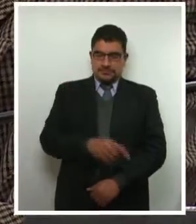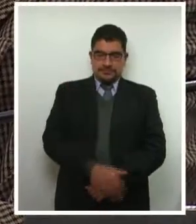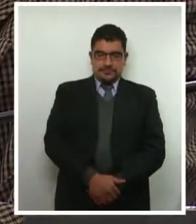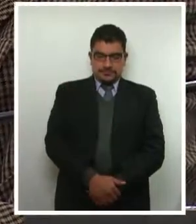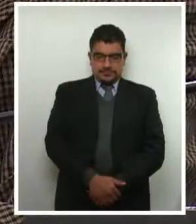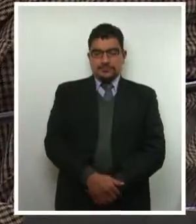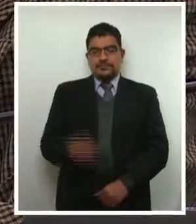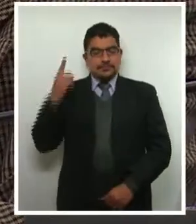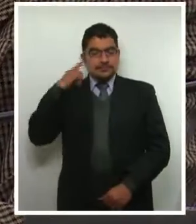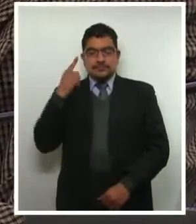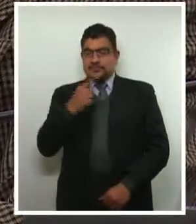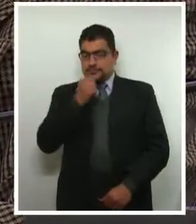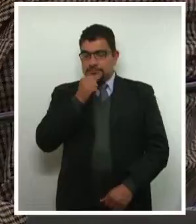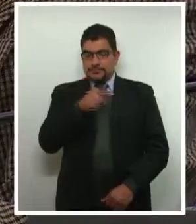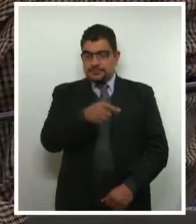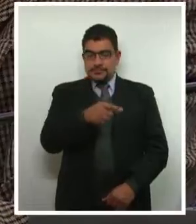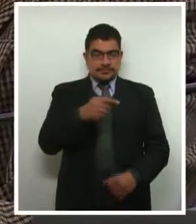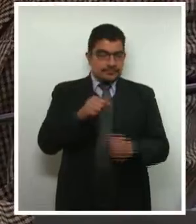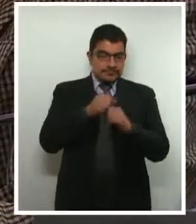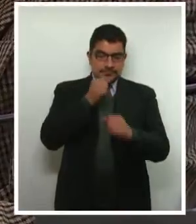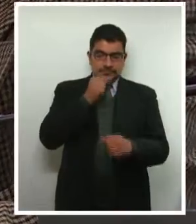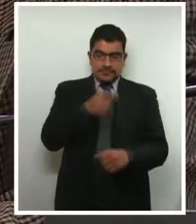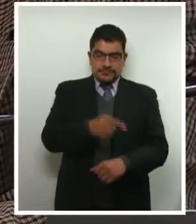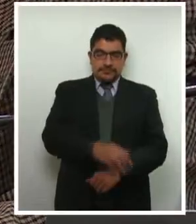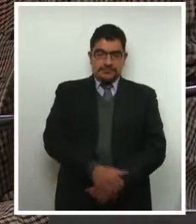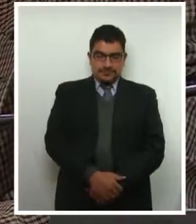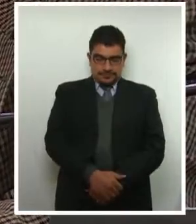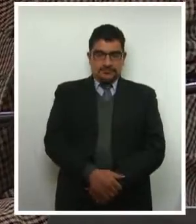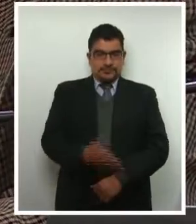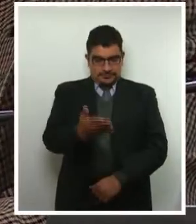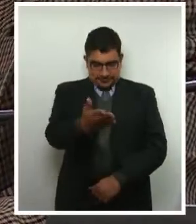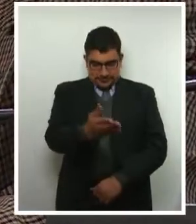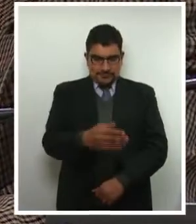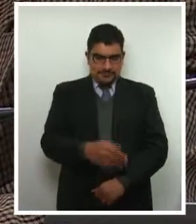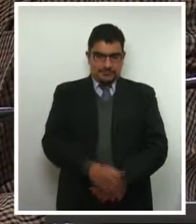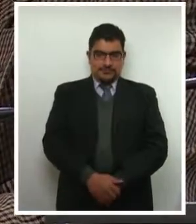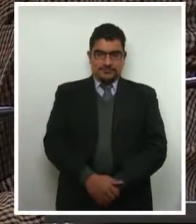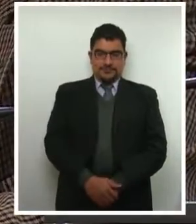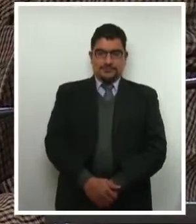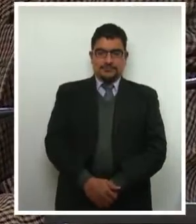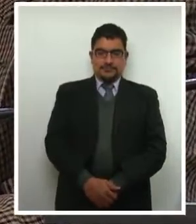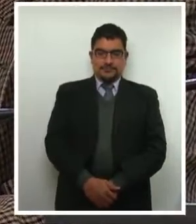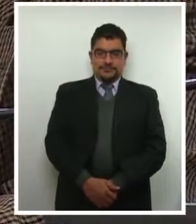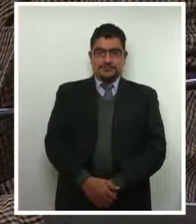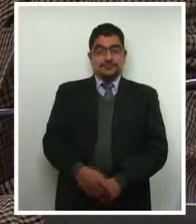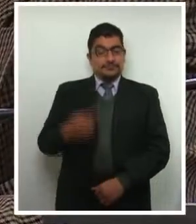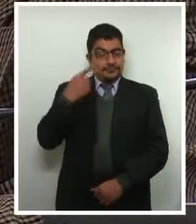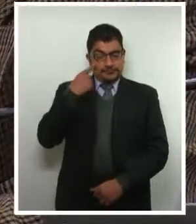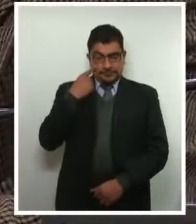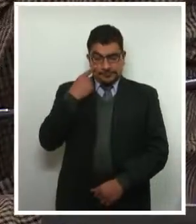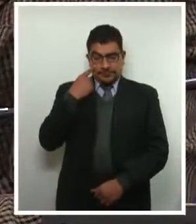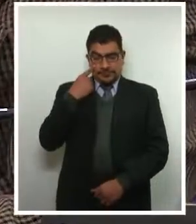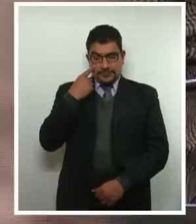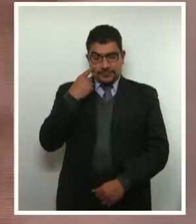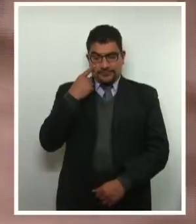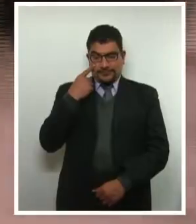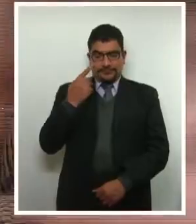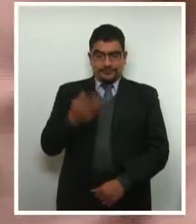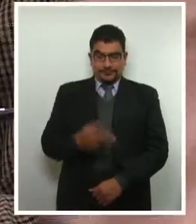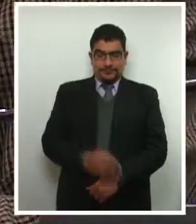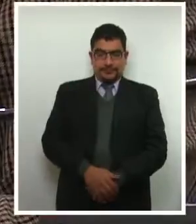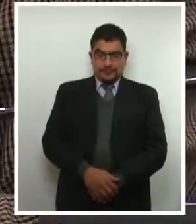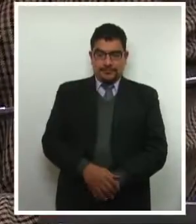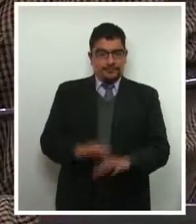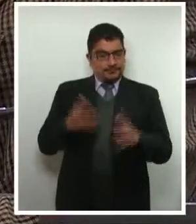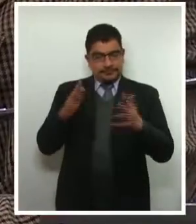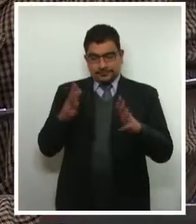A ver el sonido para el diputado Quijano. Adelante, diputado. Mire, es que